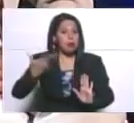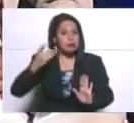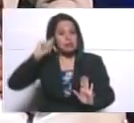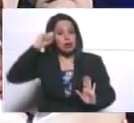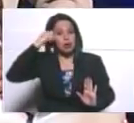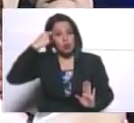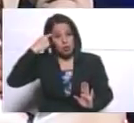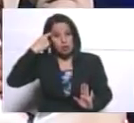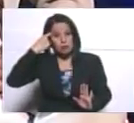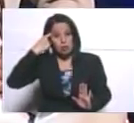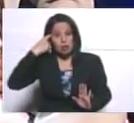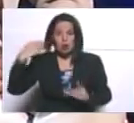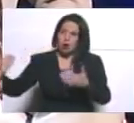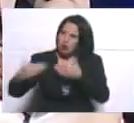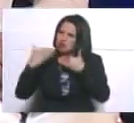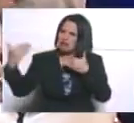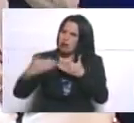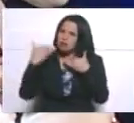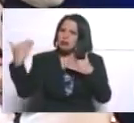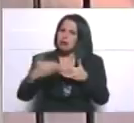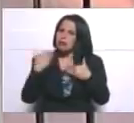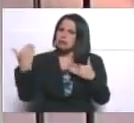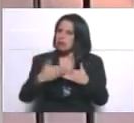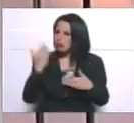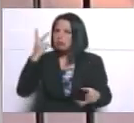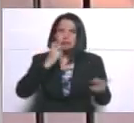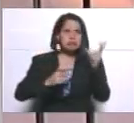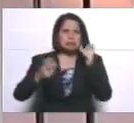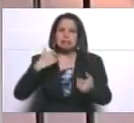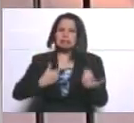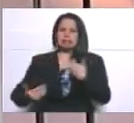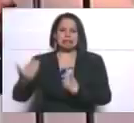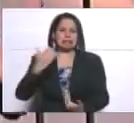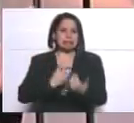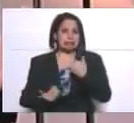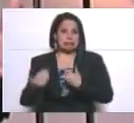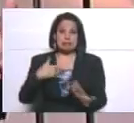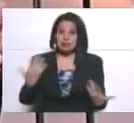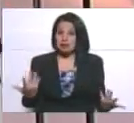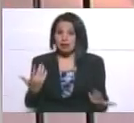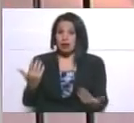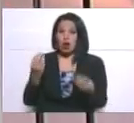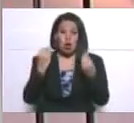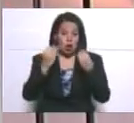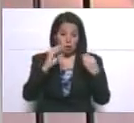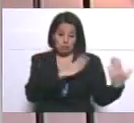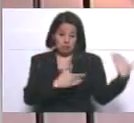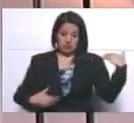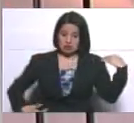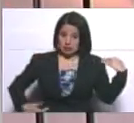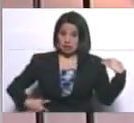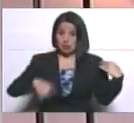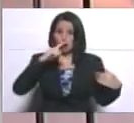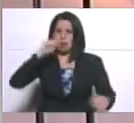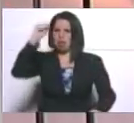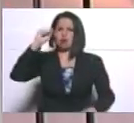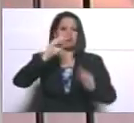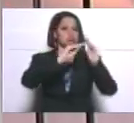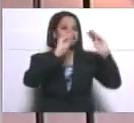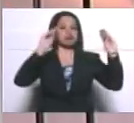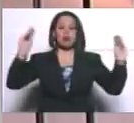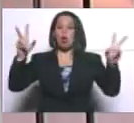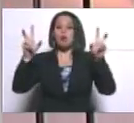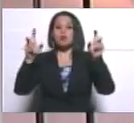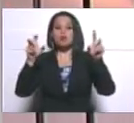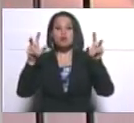uno de los ataques que comenzamos a recibir desde el mismo momento que el presidente Maduro llamó a esta nueva Asamblea